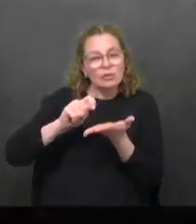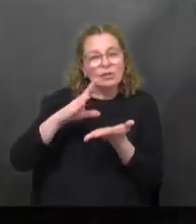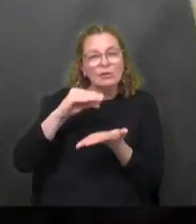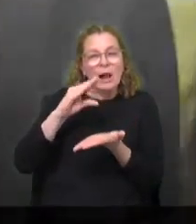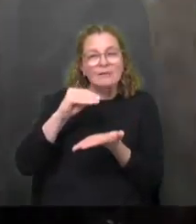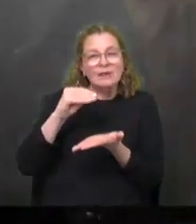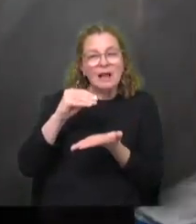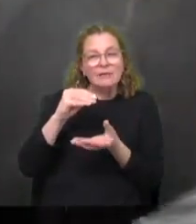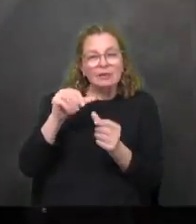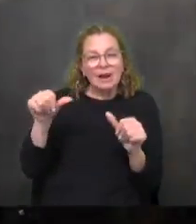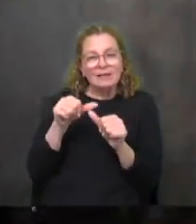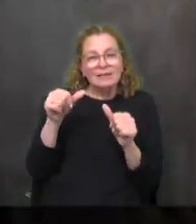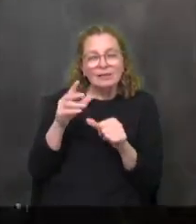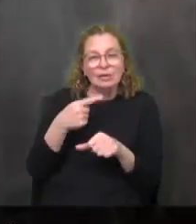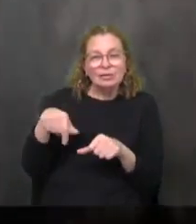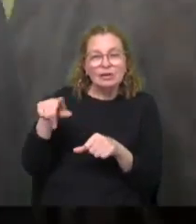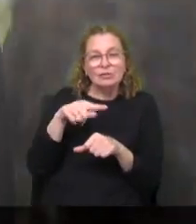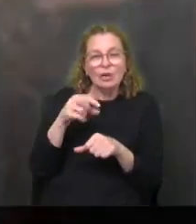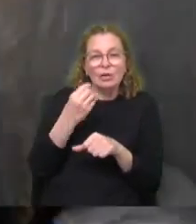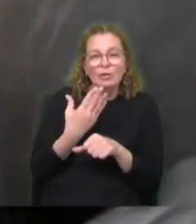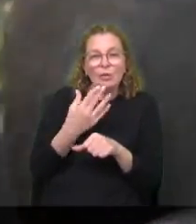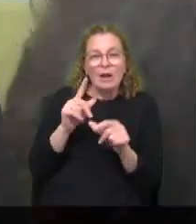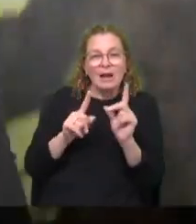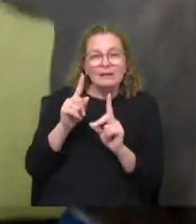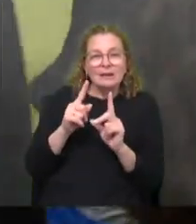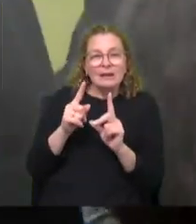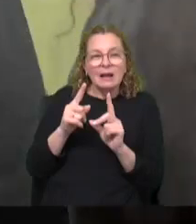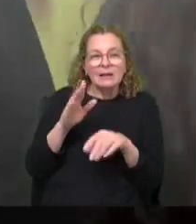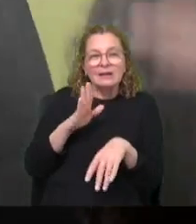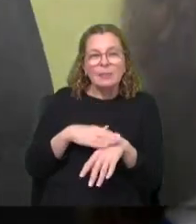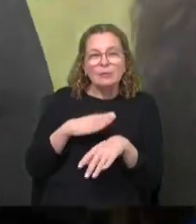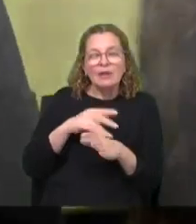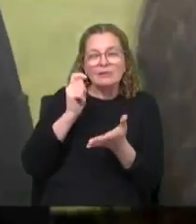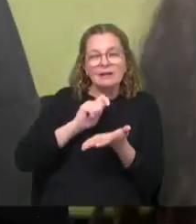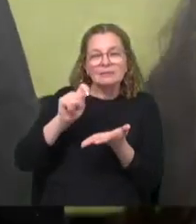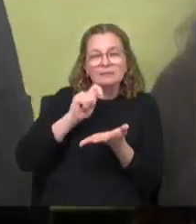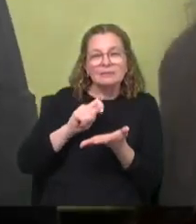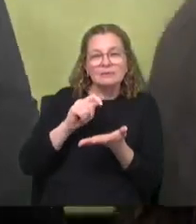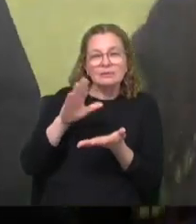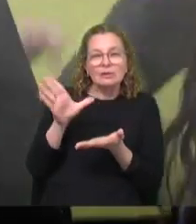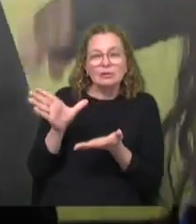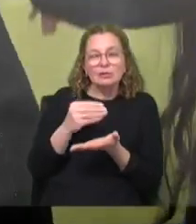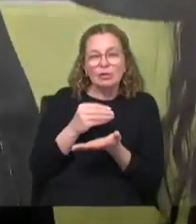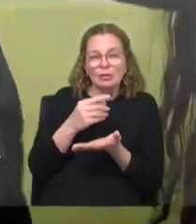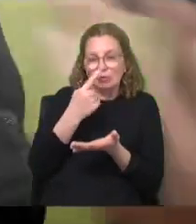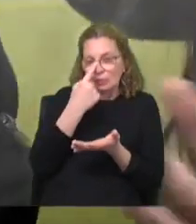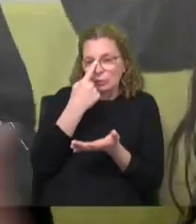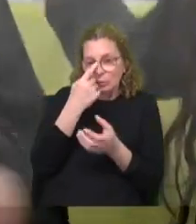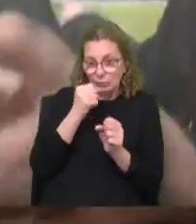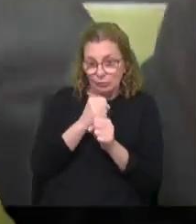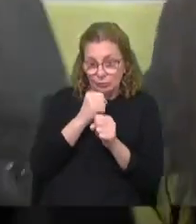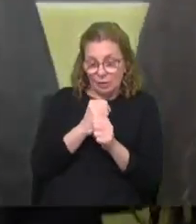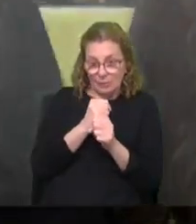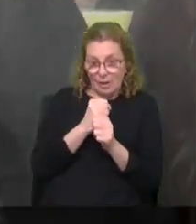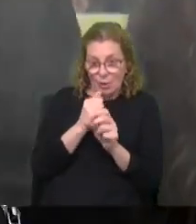habladas, las fueron construyendo entre todos o hay alguien que se ocupa de escribir? Sí, todo fue tipo un trabajo mutuo, o